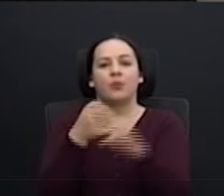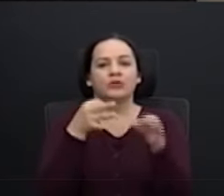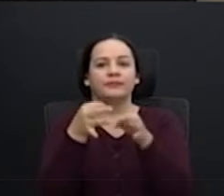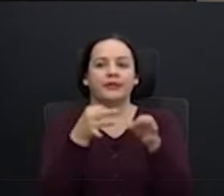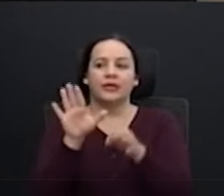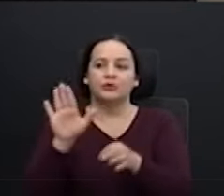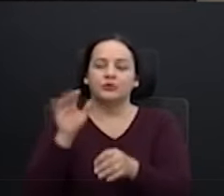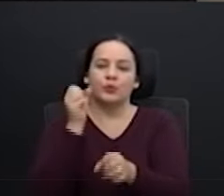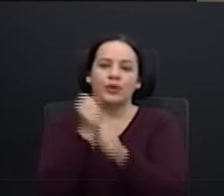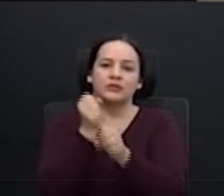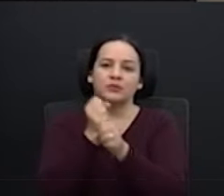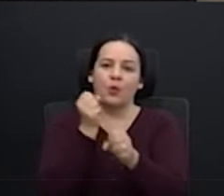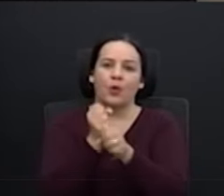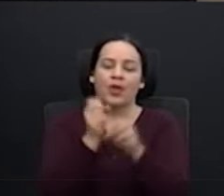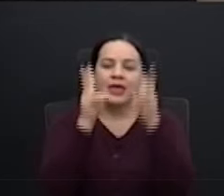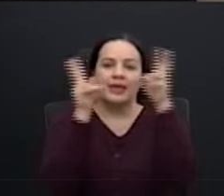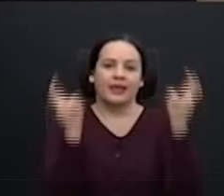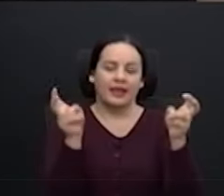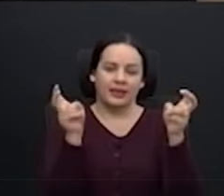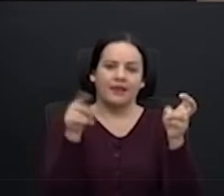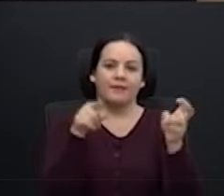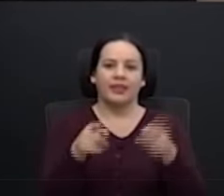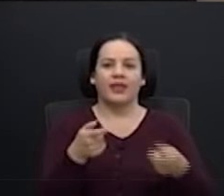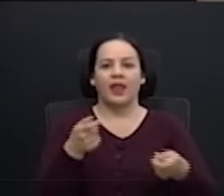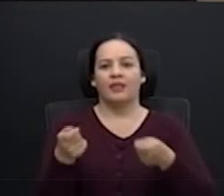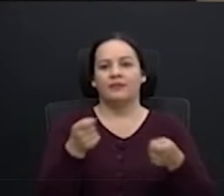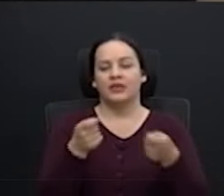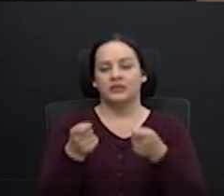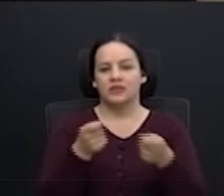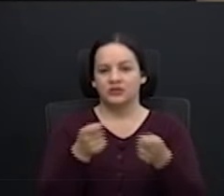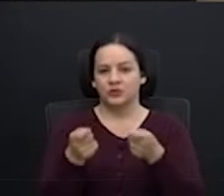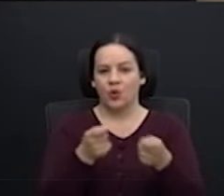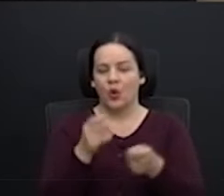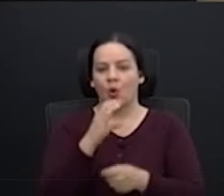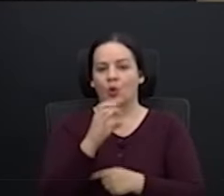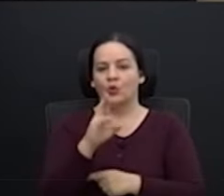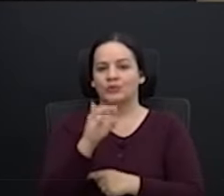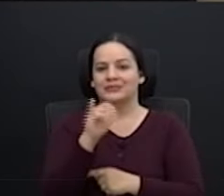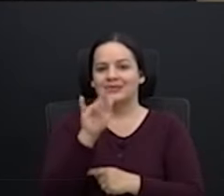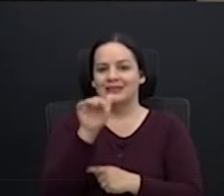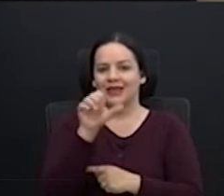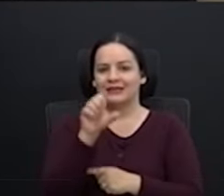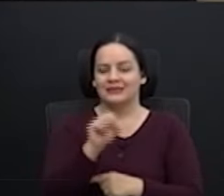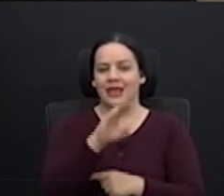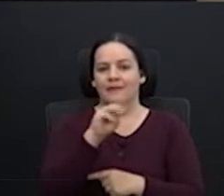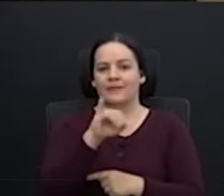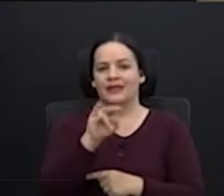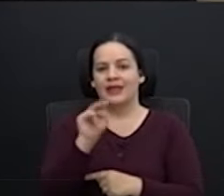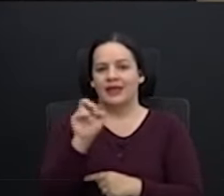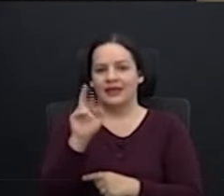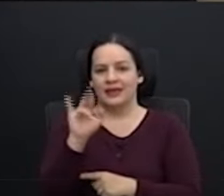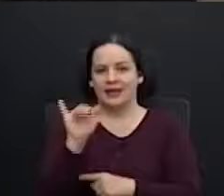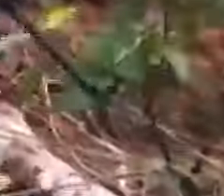su gestión en materia de la administración de Cruzitas y la minería en nuestro